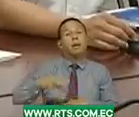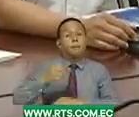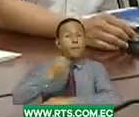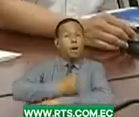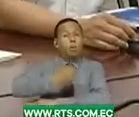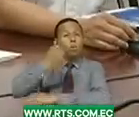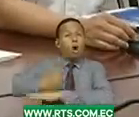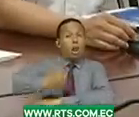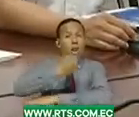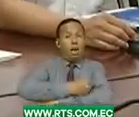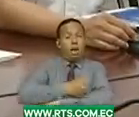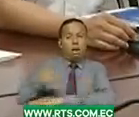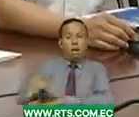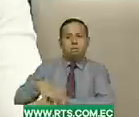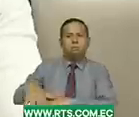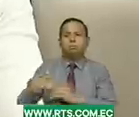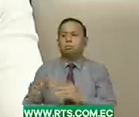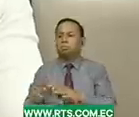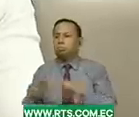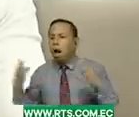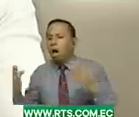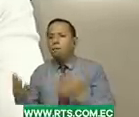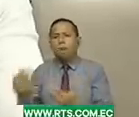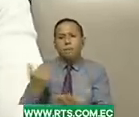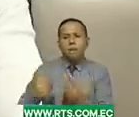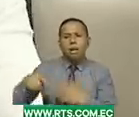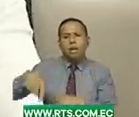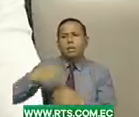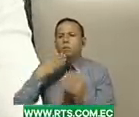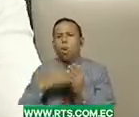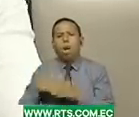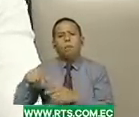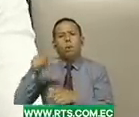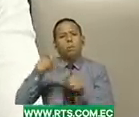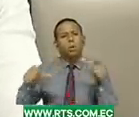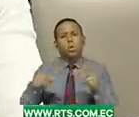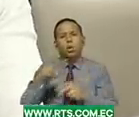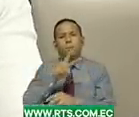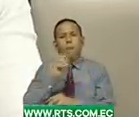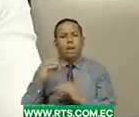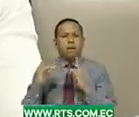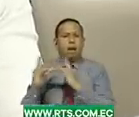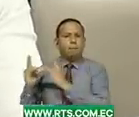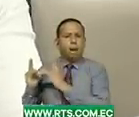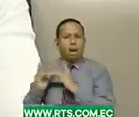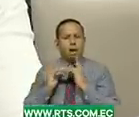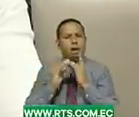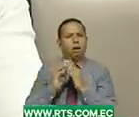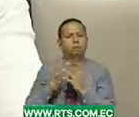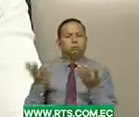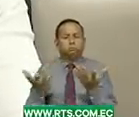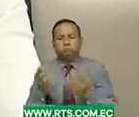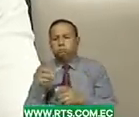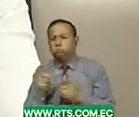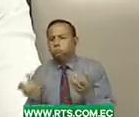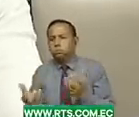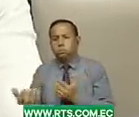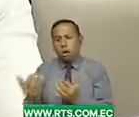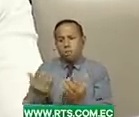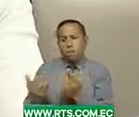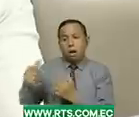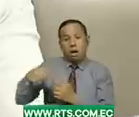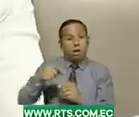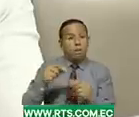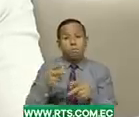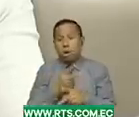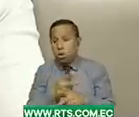albergar a quien lo necesite. Con 20 literas, 40 personas, también todo lo que necesiten las personas si van a estar albergadas, pero